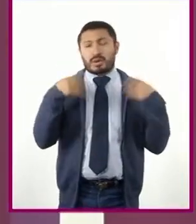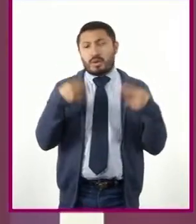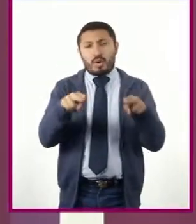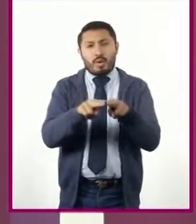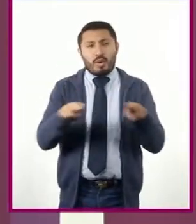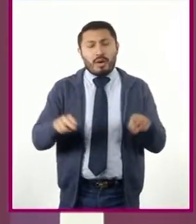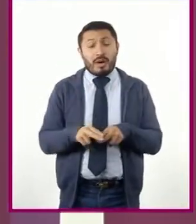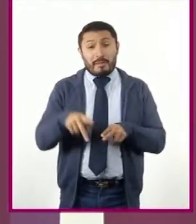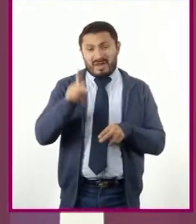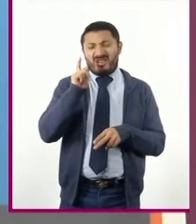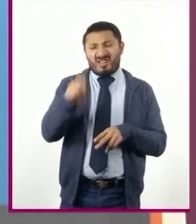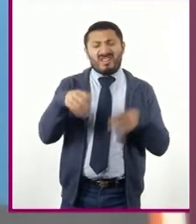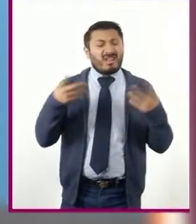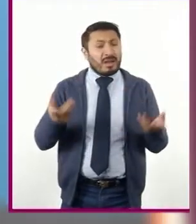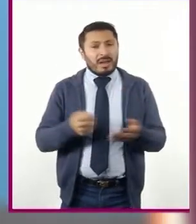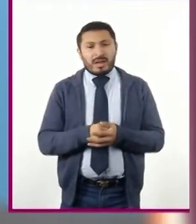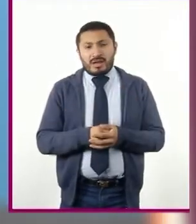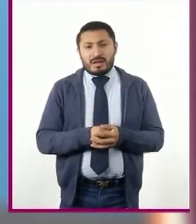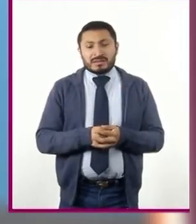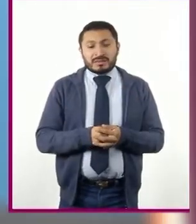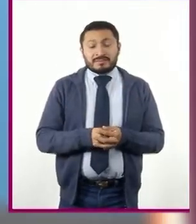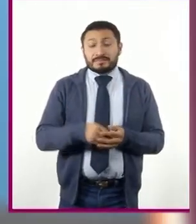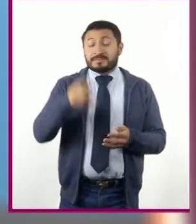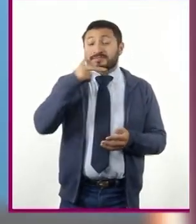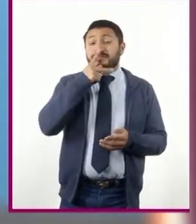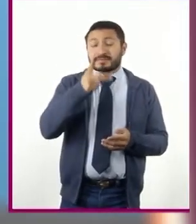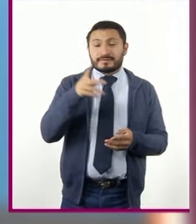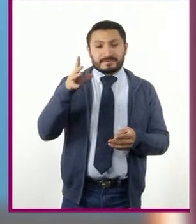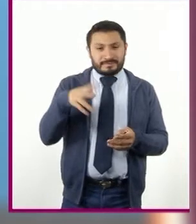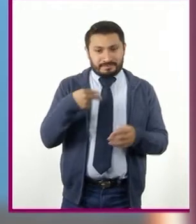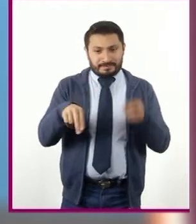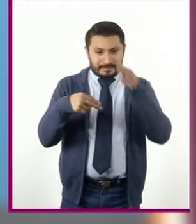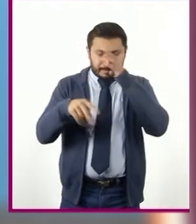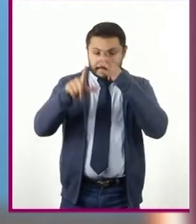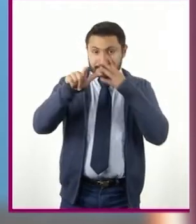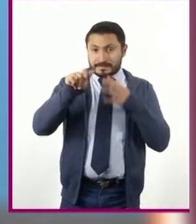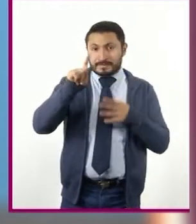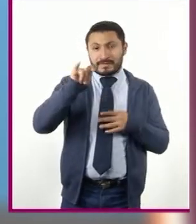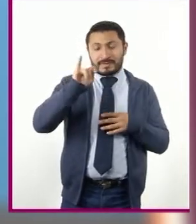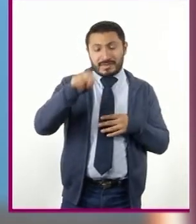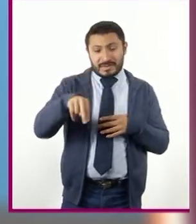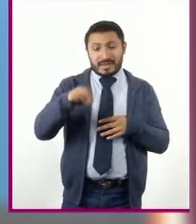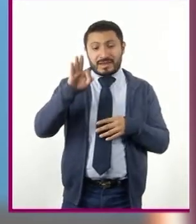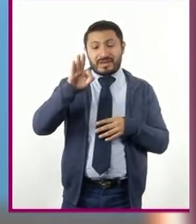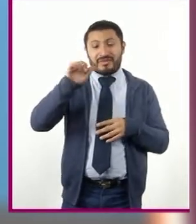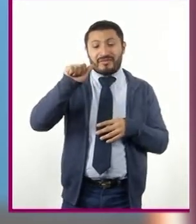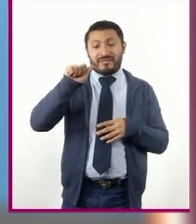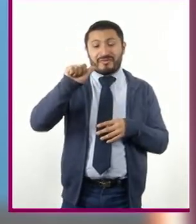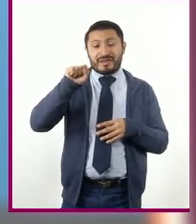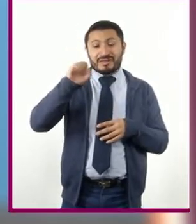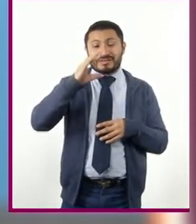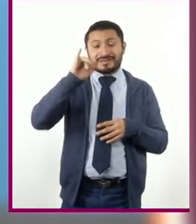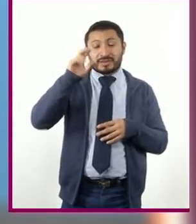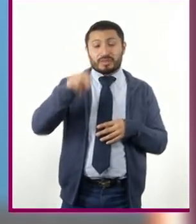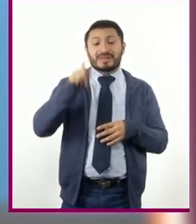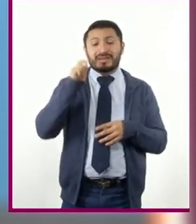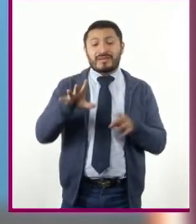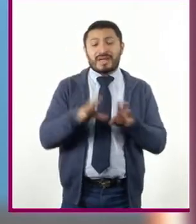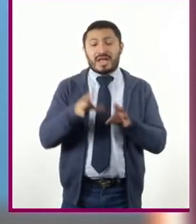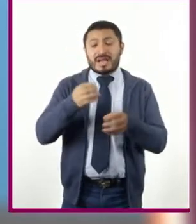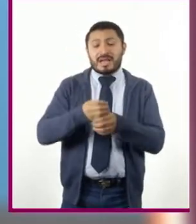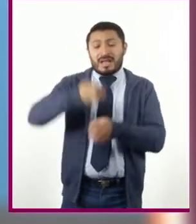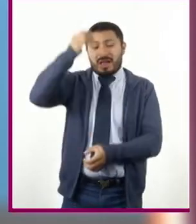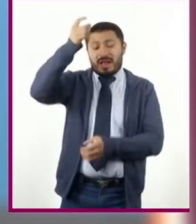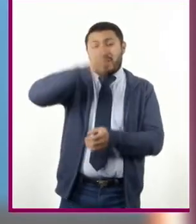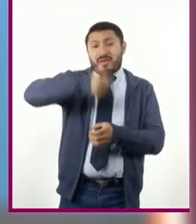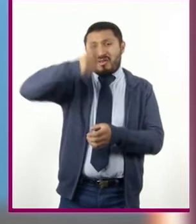¿qué es el fascismo? Este término toma su nombre del latín fascio, que significa haz de varas, y era